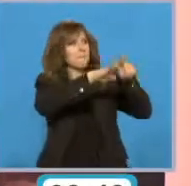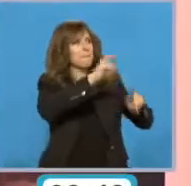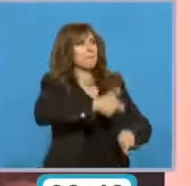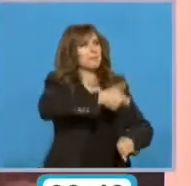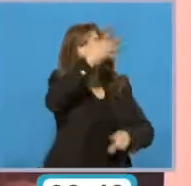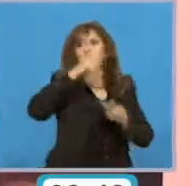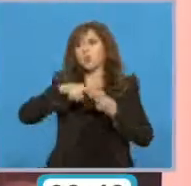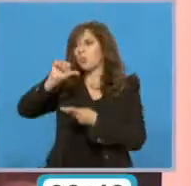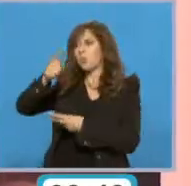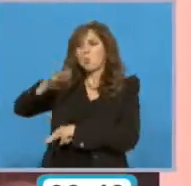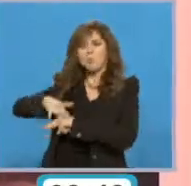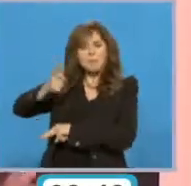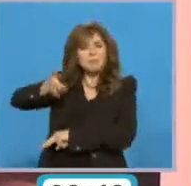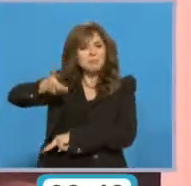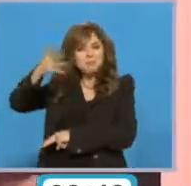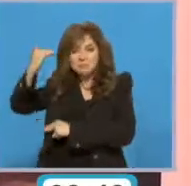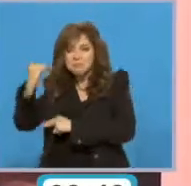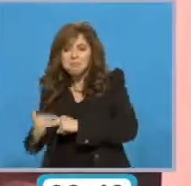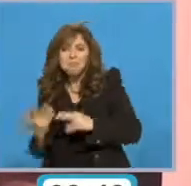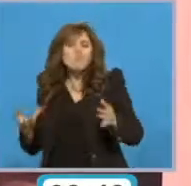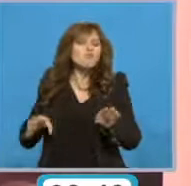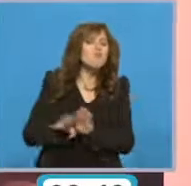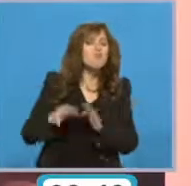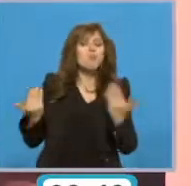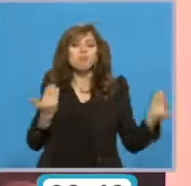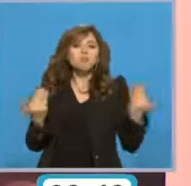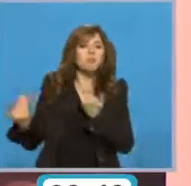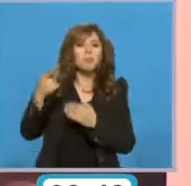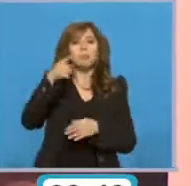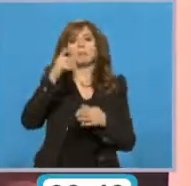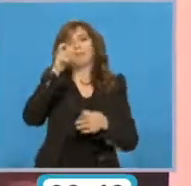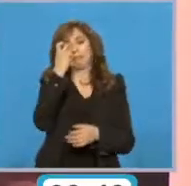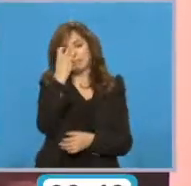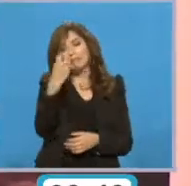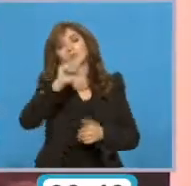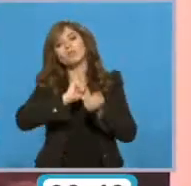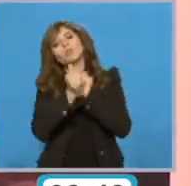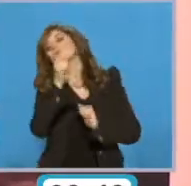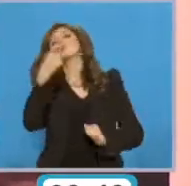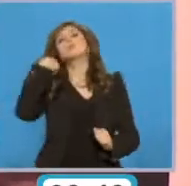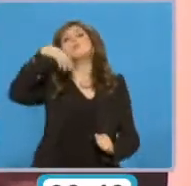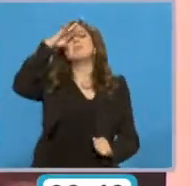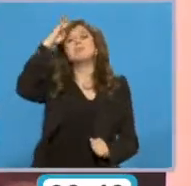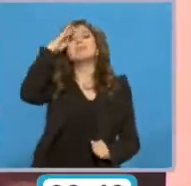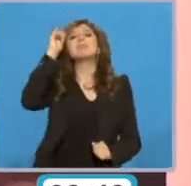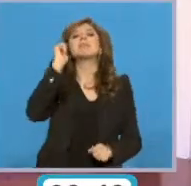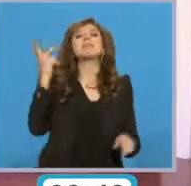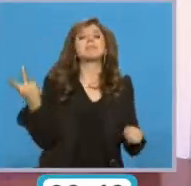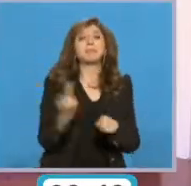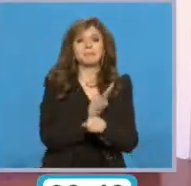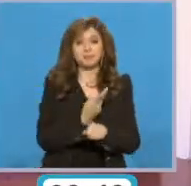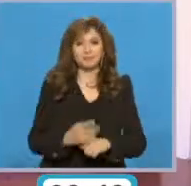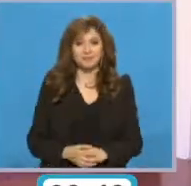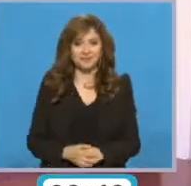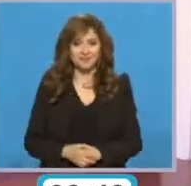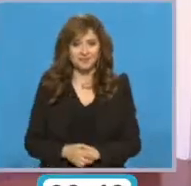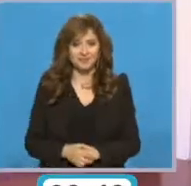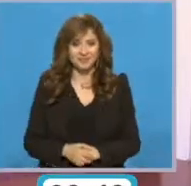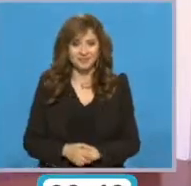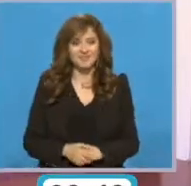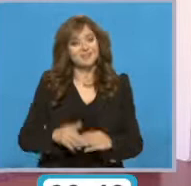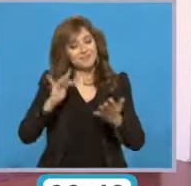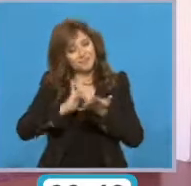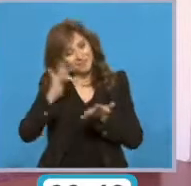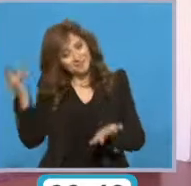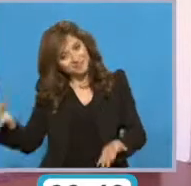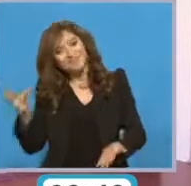qué hay cierto arte que valoramos como sociedad más que otros. Es una reflexión bonita Una y muy que podemos buena hacer, reflexión. ¿no? Con todos estos Gracias, Claro. Chema. Así que pues